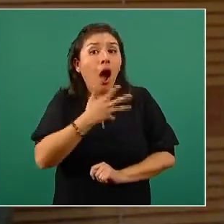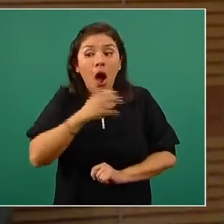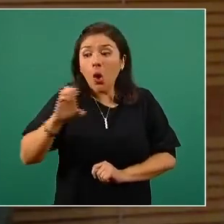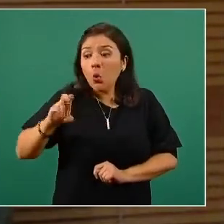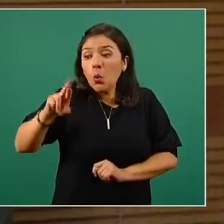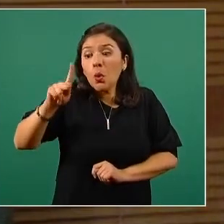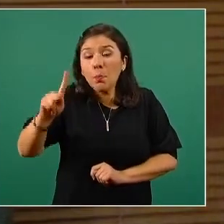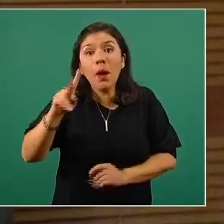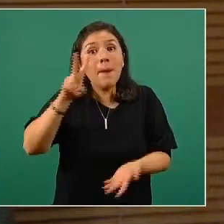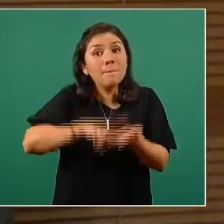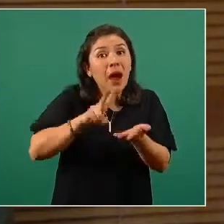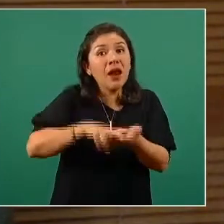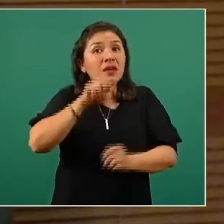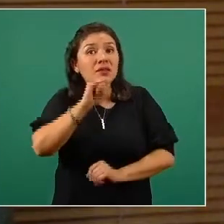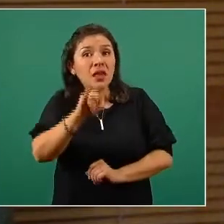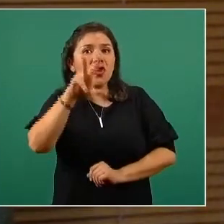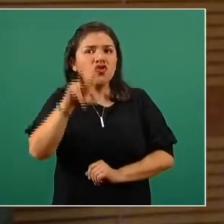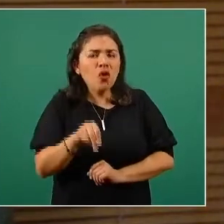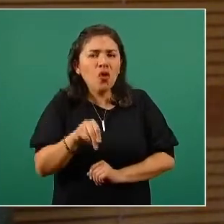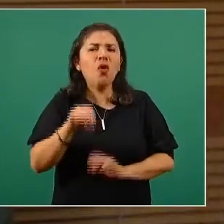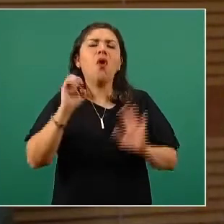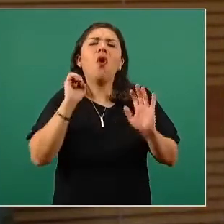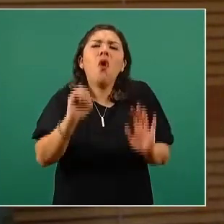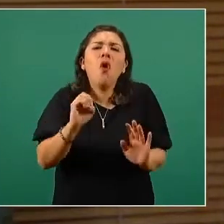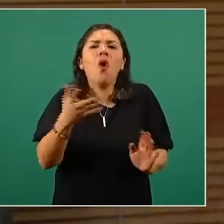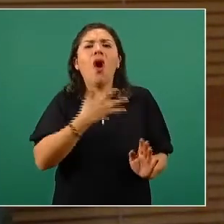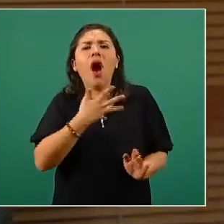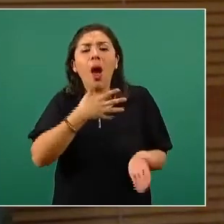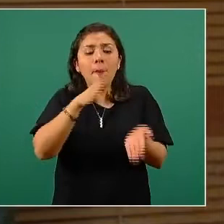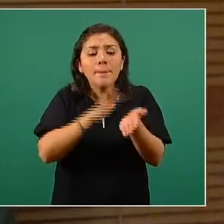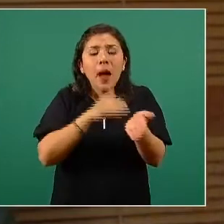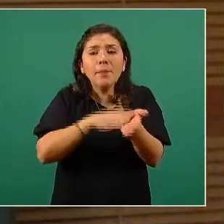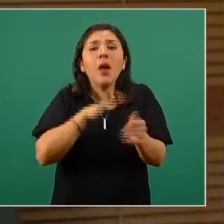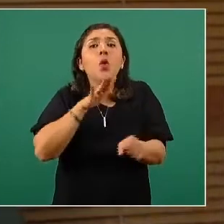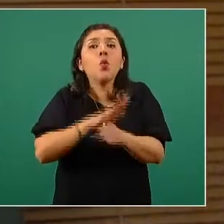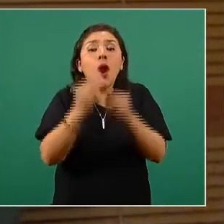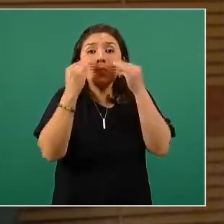CURP válido o que tengan algún documento